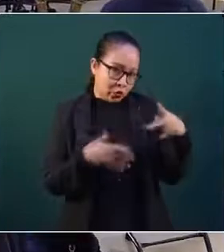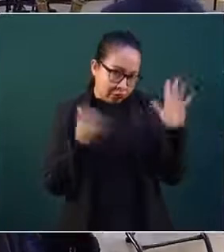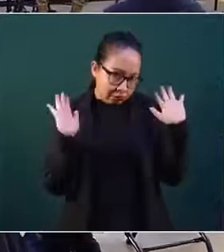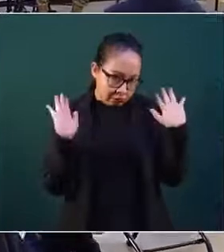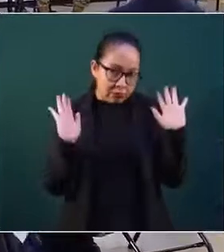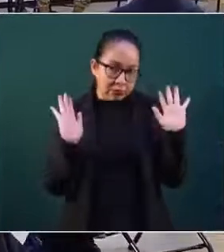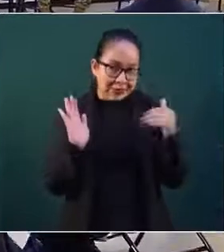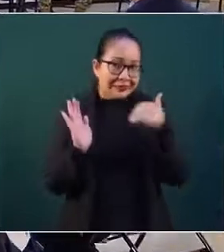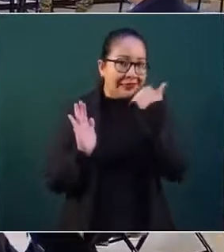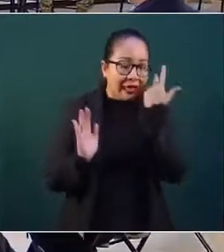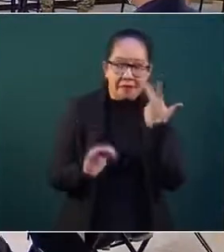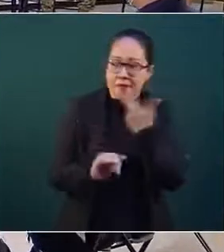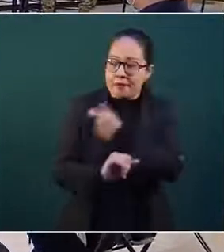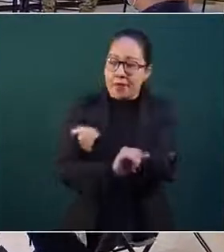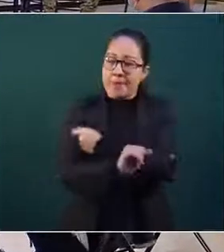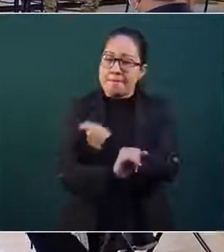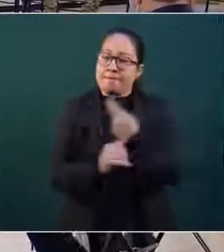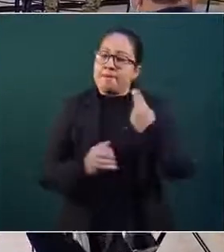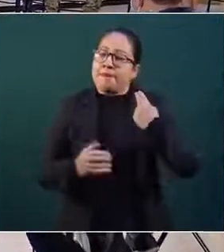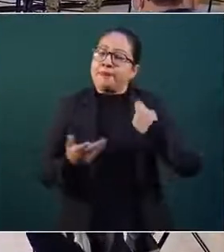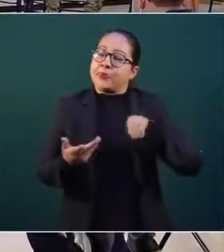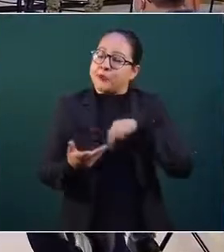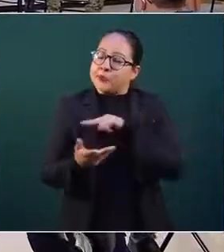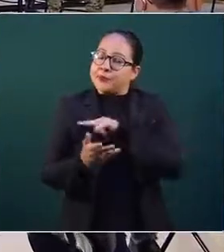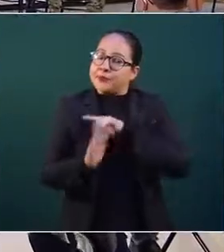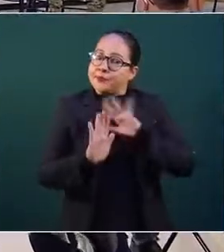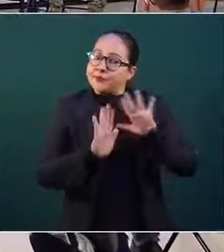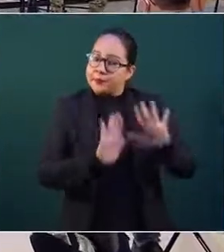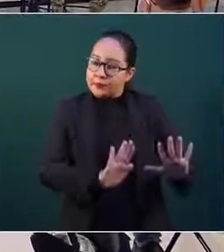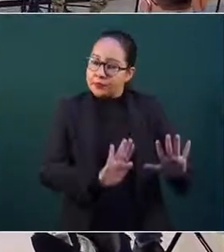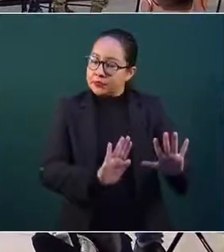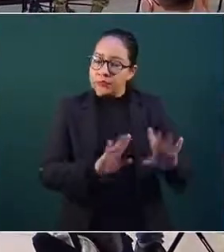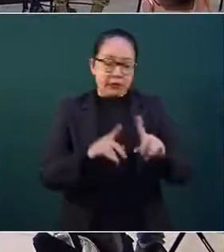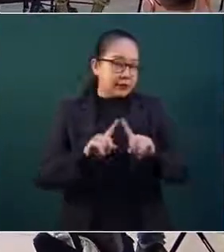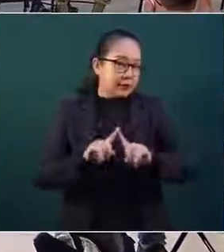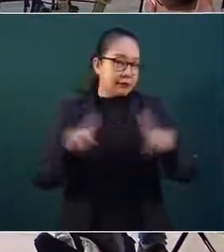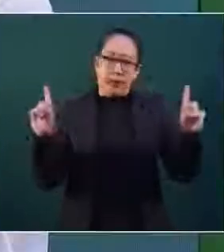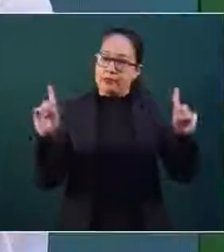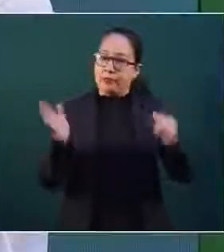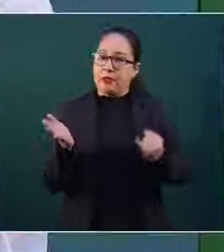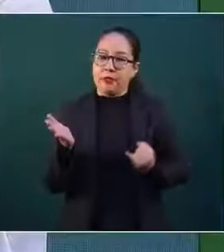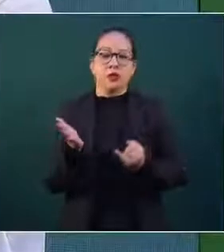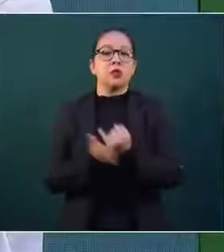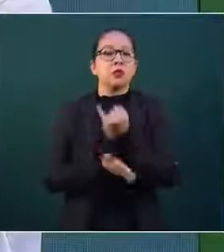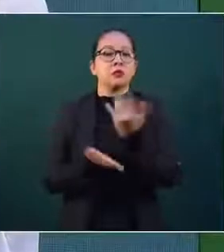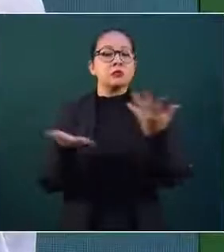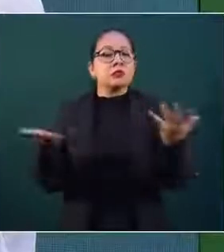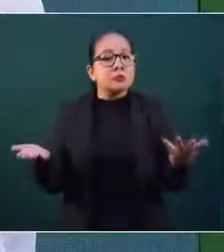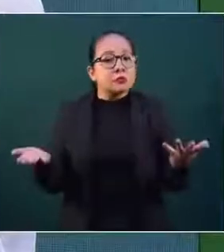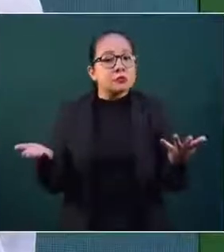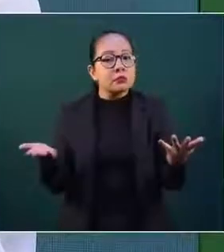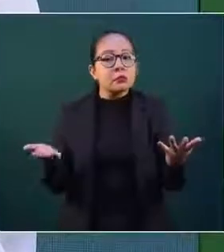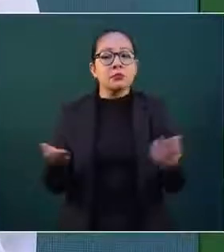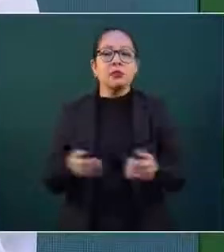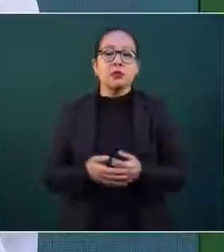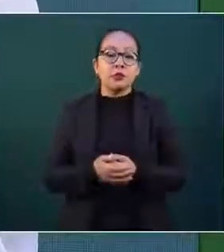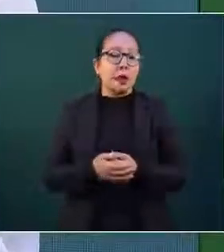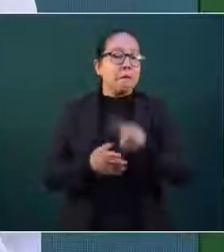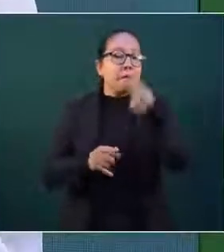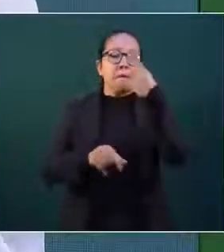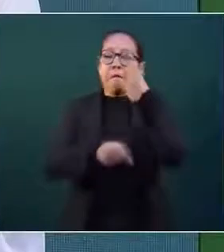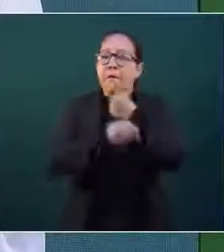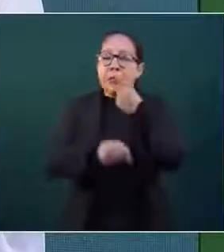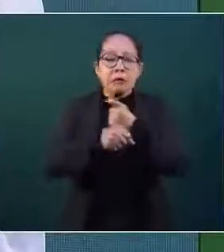legítimos, pero nosotros optamos por empezar con